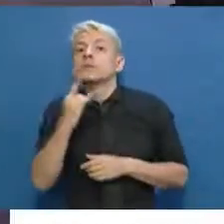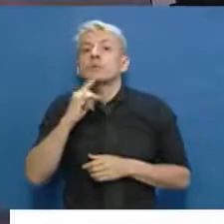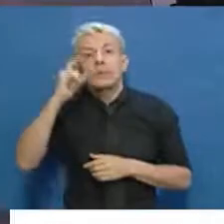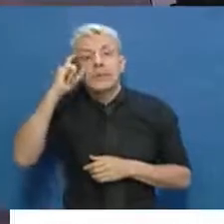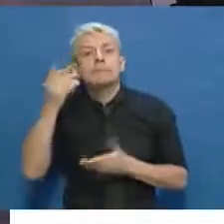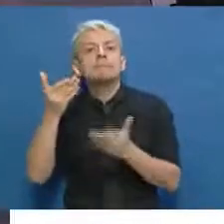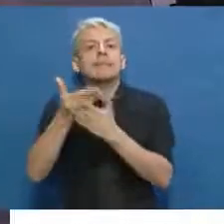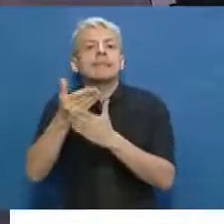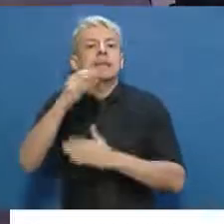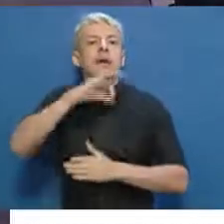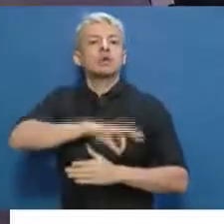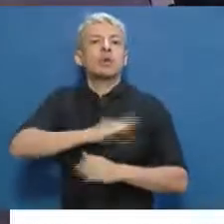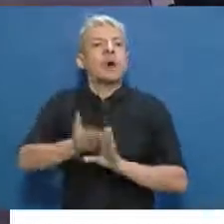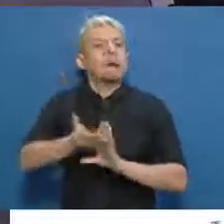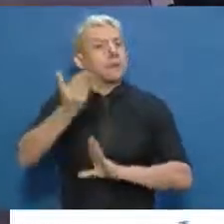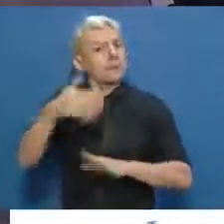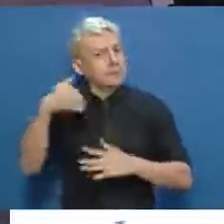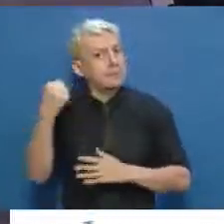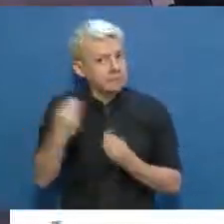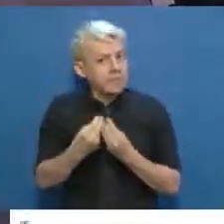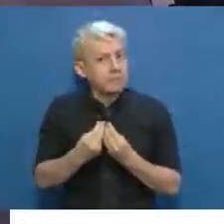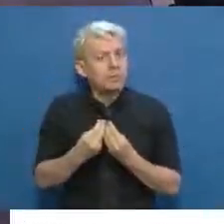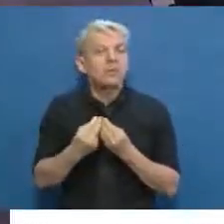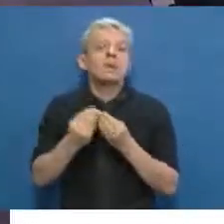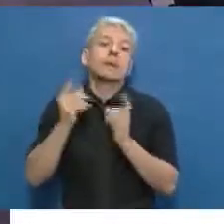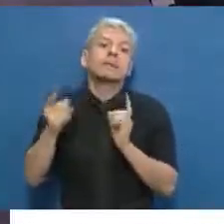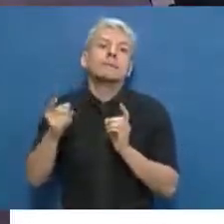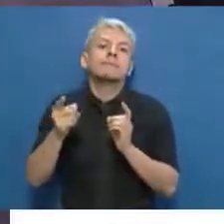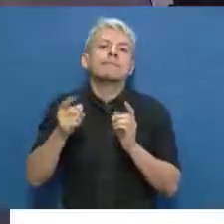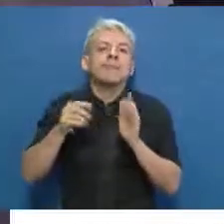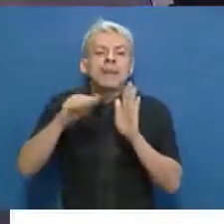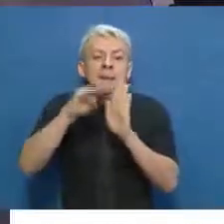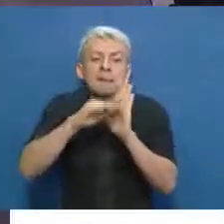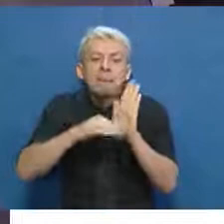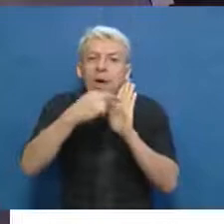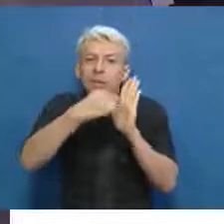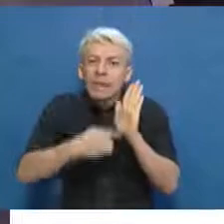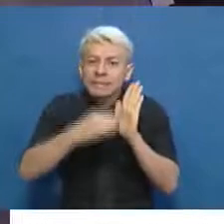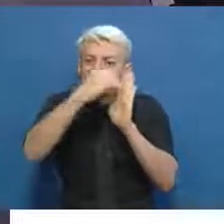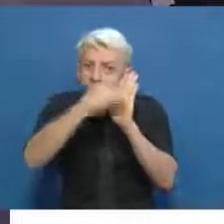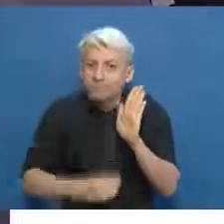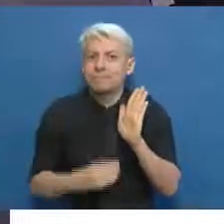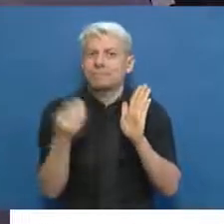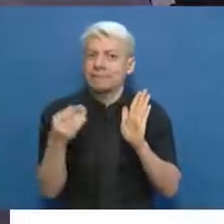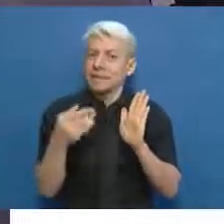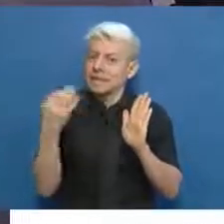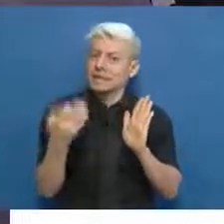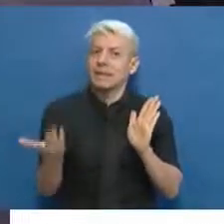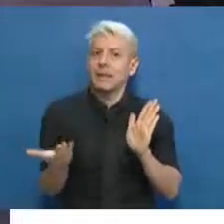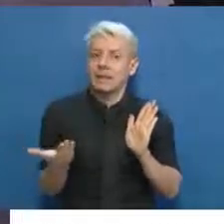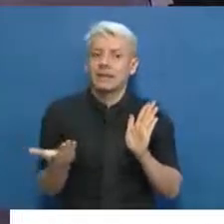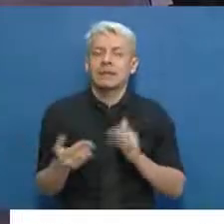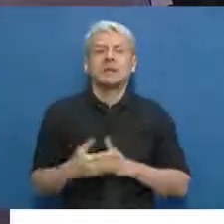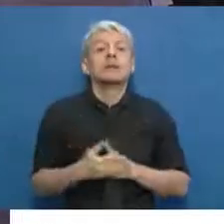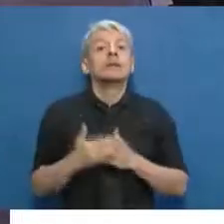salarial importante, pero también con la necesidad de establecer una serie de pautas debido a lo que ha sido este año en particular, en especial,